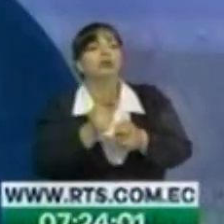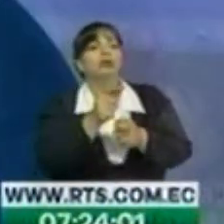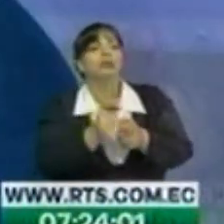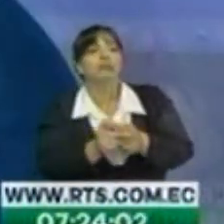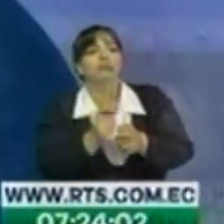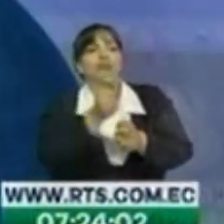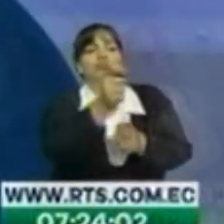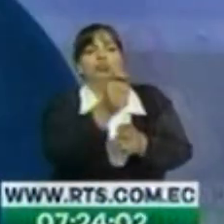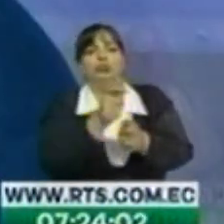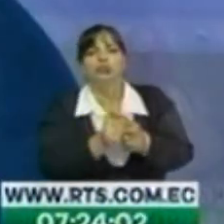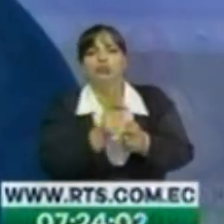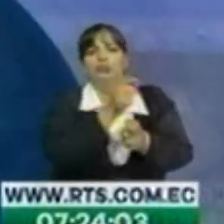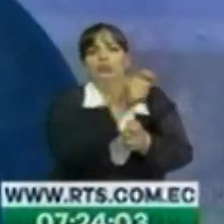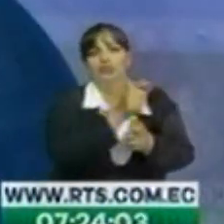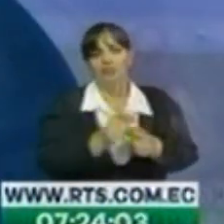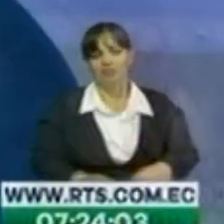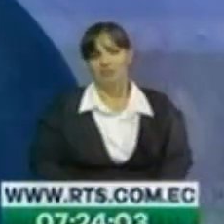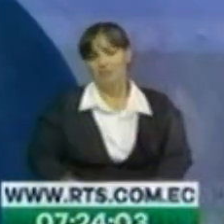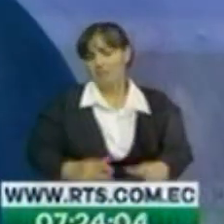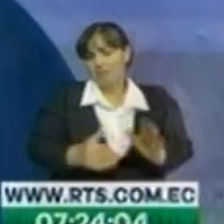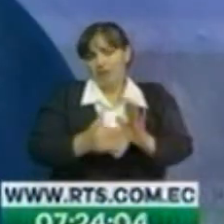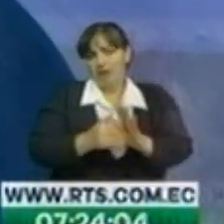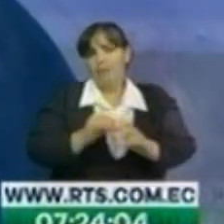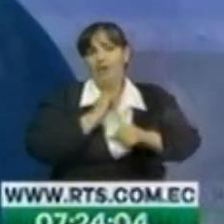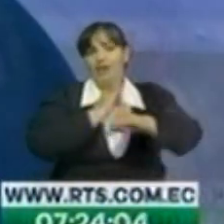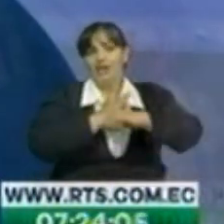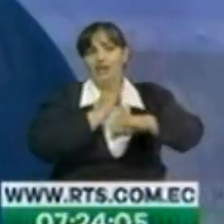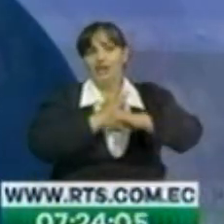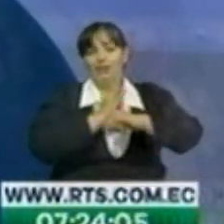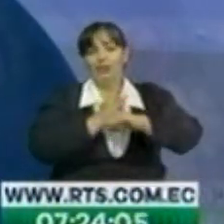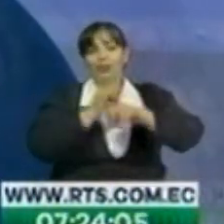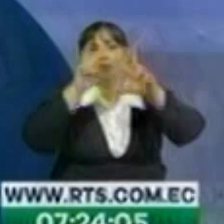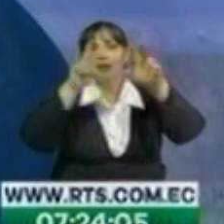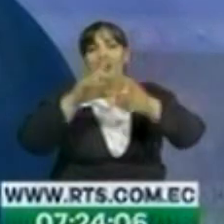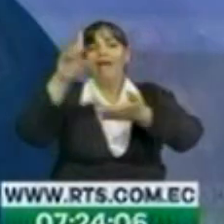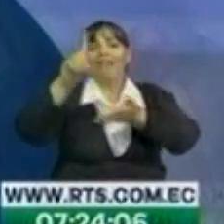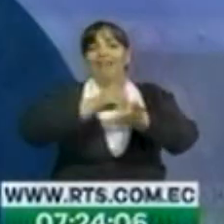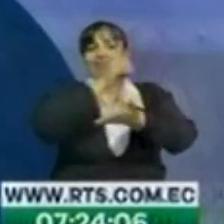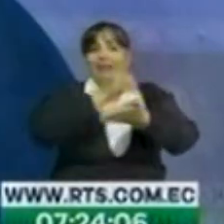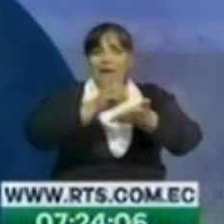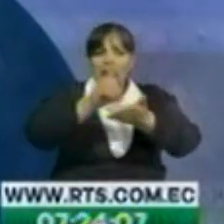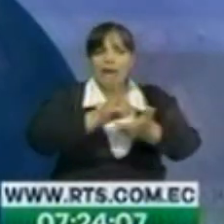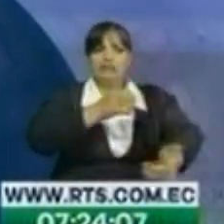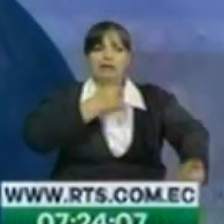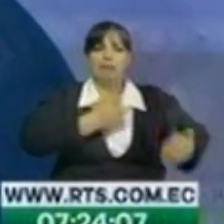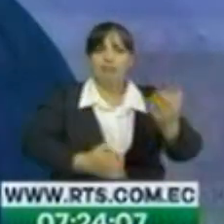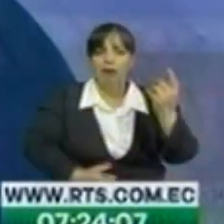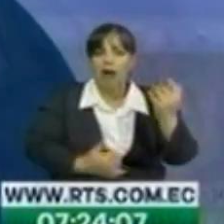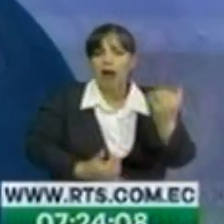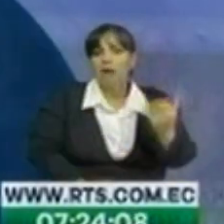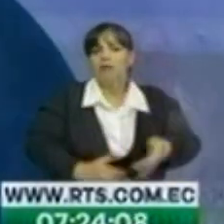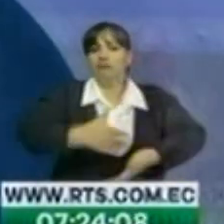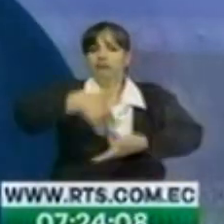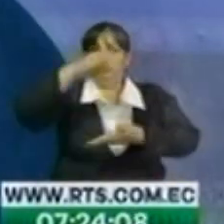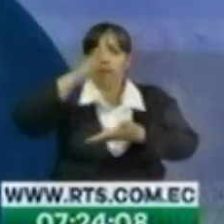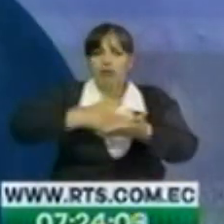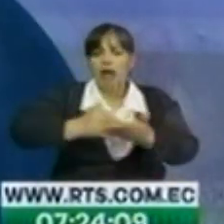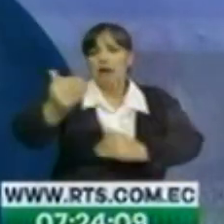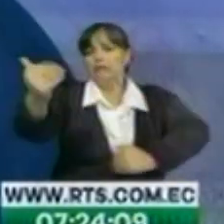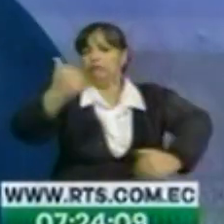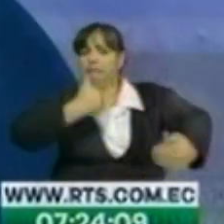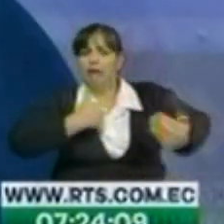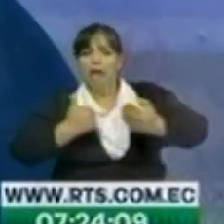ejemplo, el Instituto de Fomento a las Artes tiene su propia línea de fondos concursables,